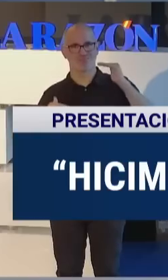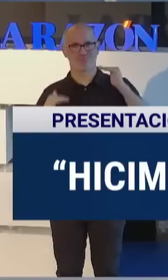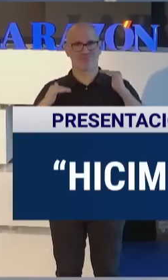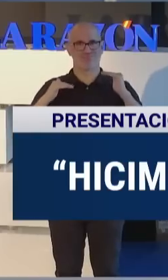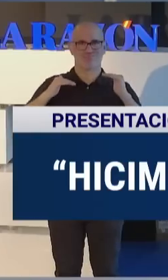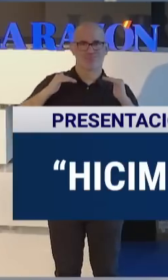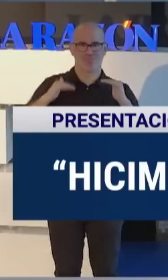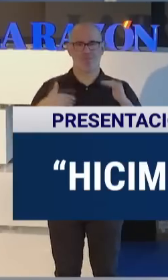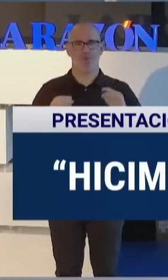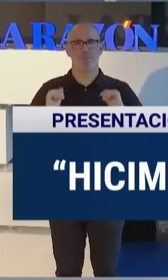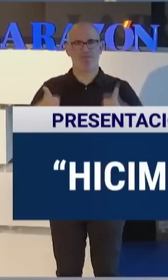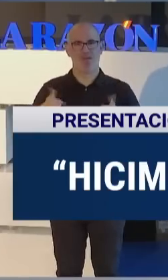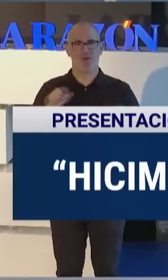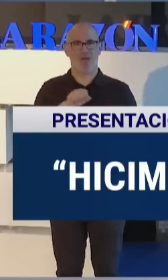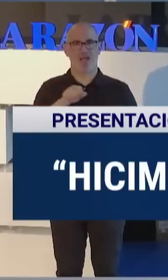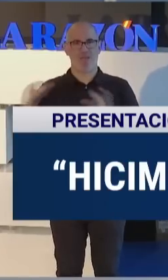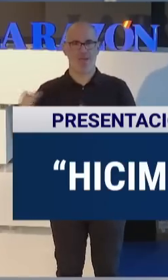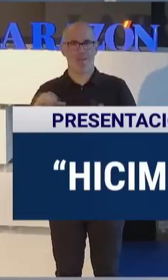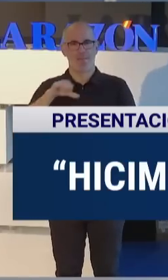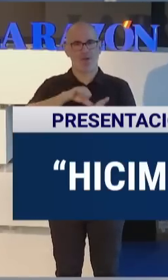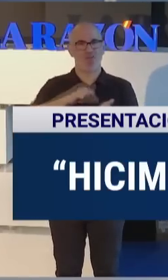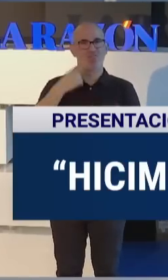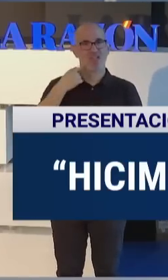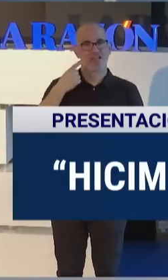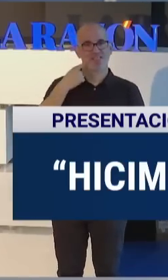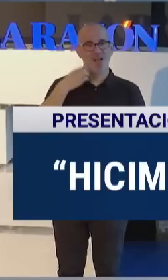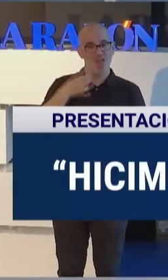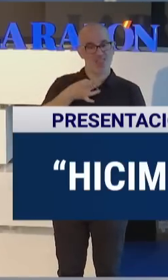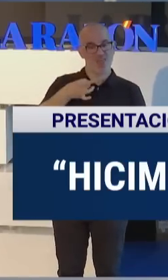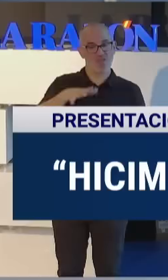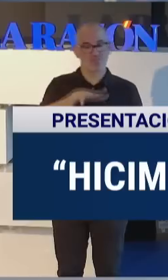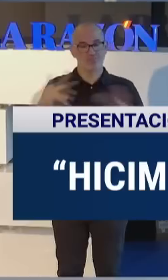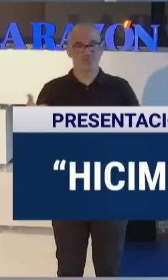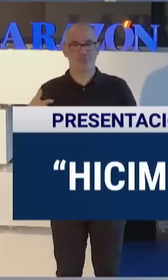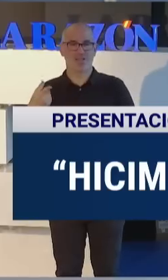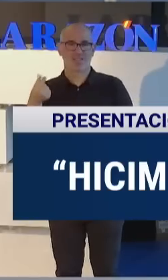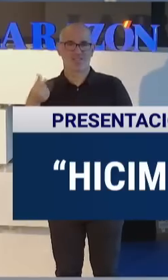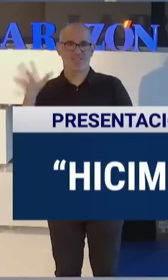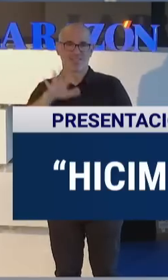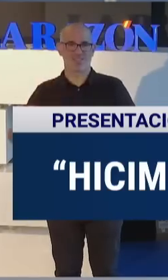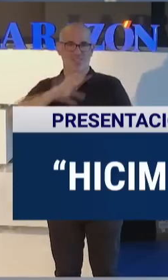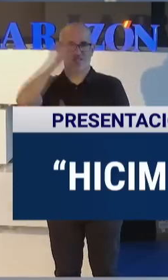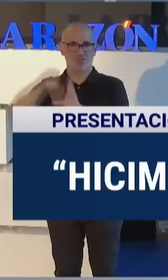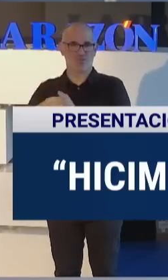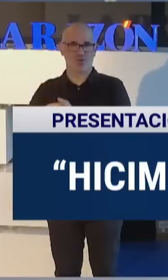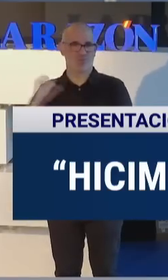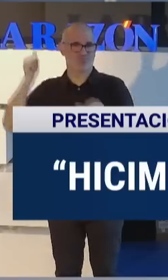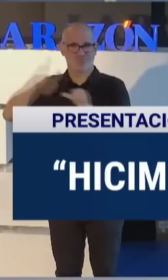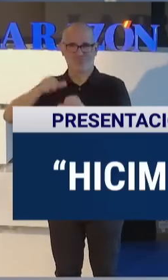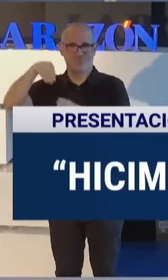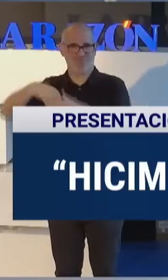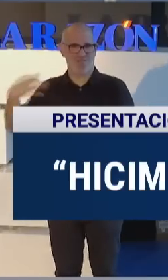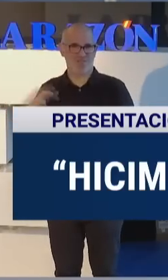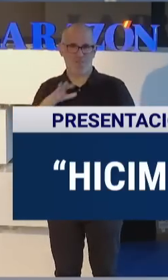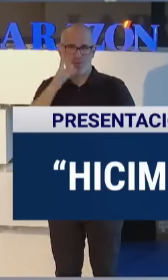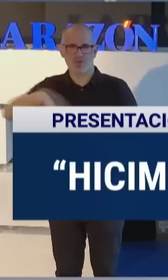a mudar la deuda desde el Banco Central hacia el Tesoro, que como debería haber sido siempre, con lo cual estamos bajando